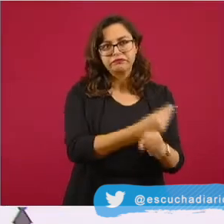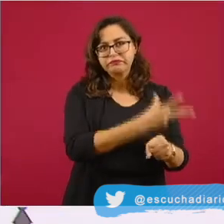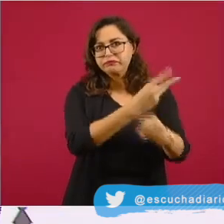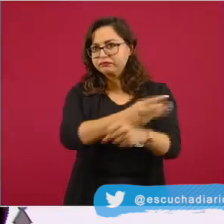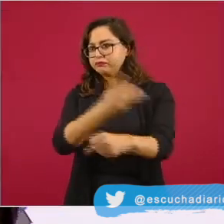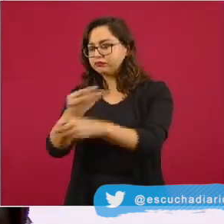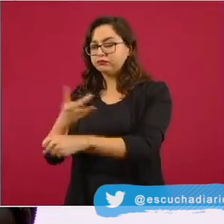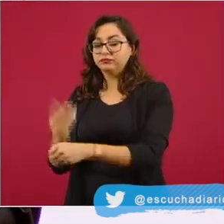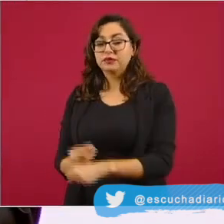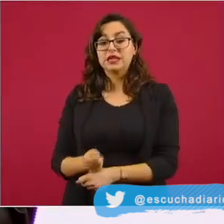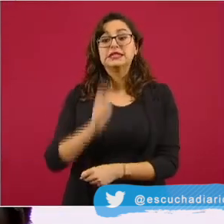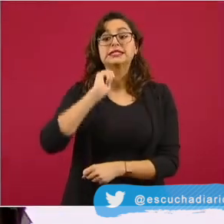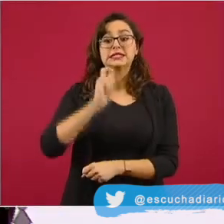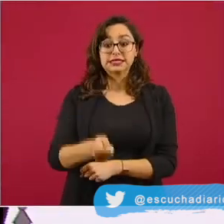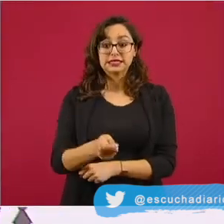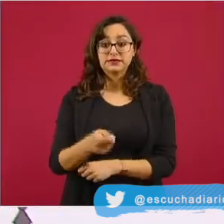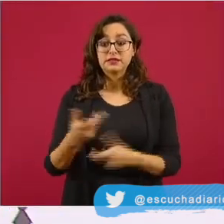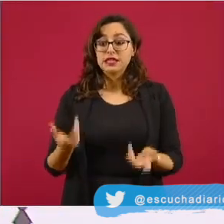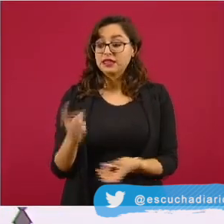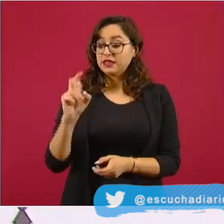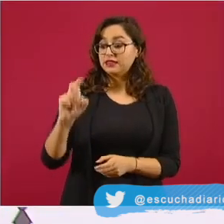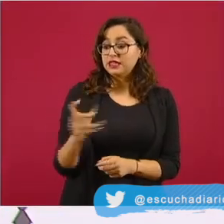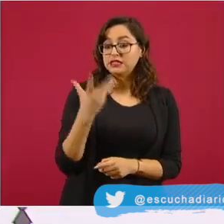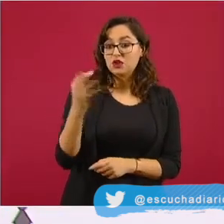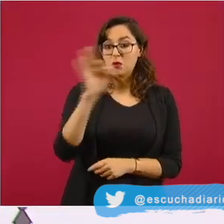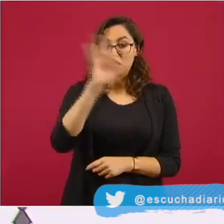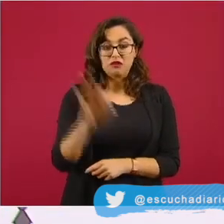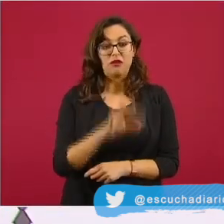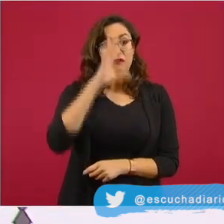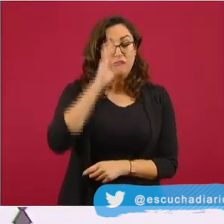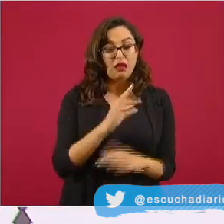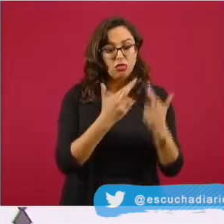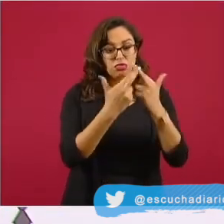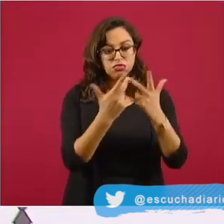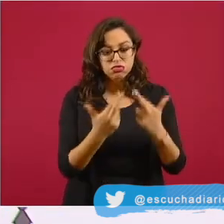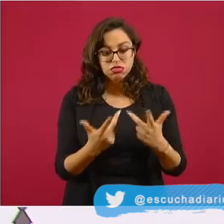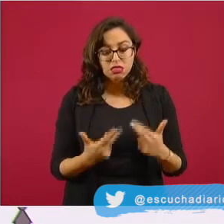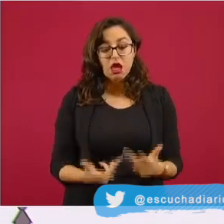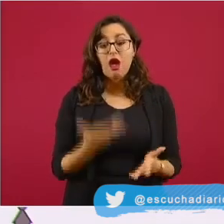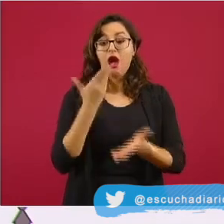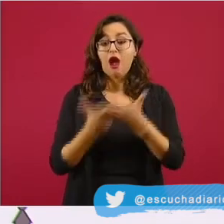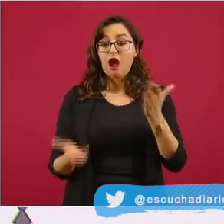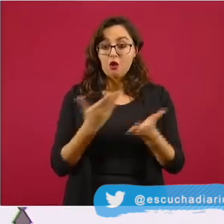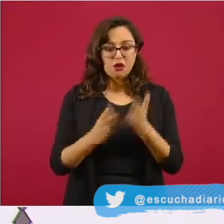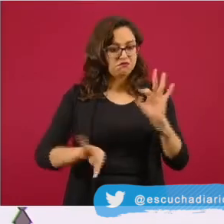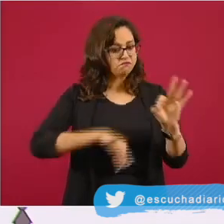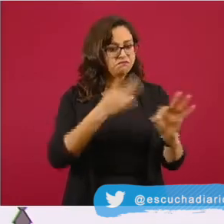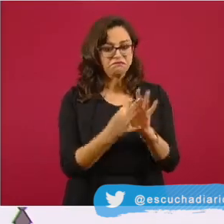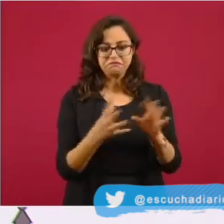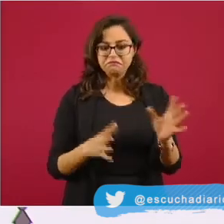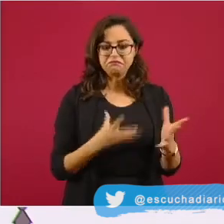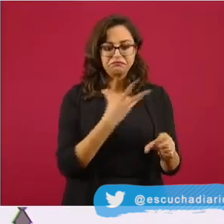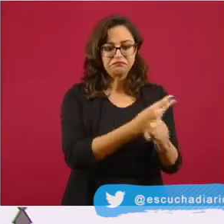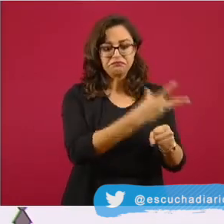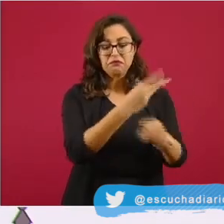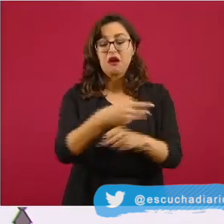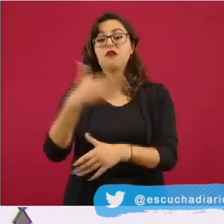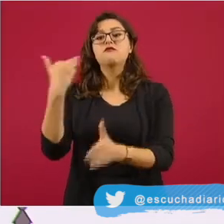del 35% que estaba en mal estado, solo nos falte reparar el